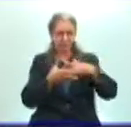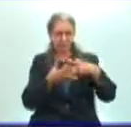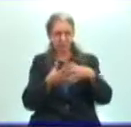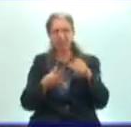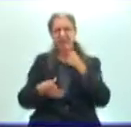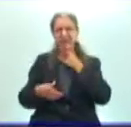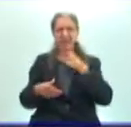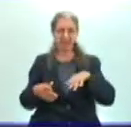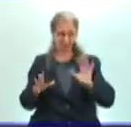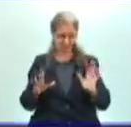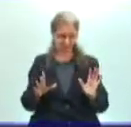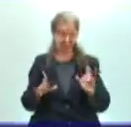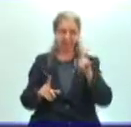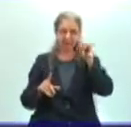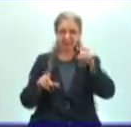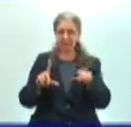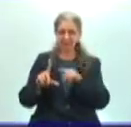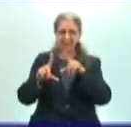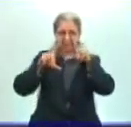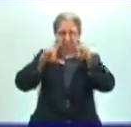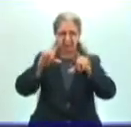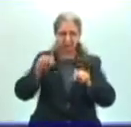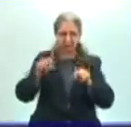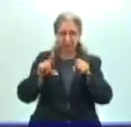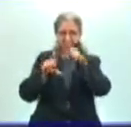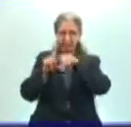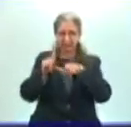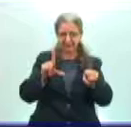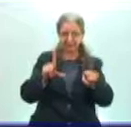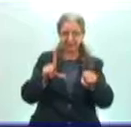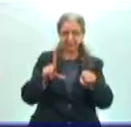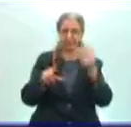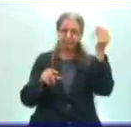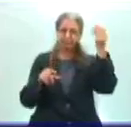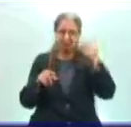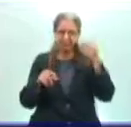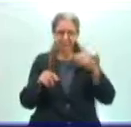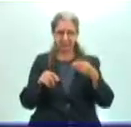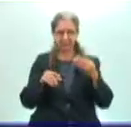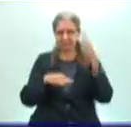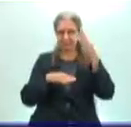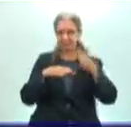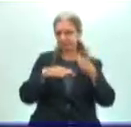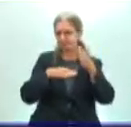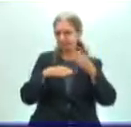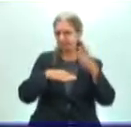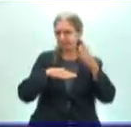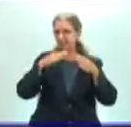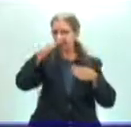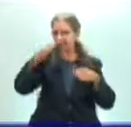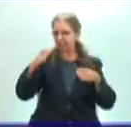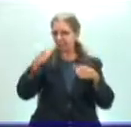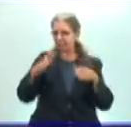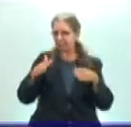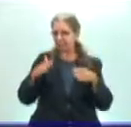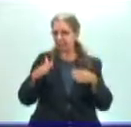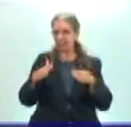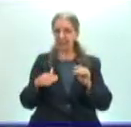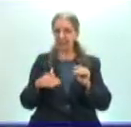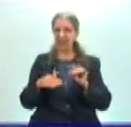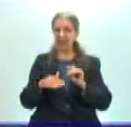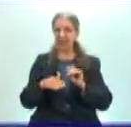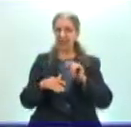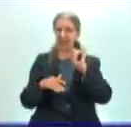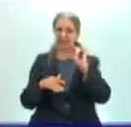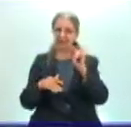ejemplo, si en un triángulo rectángulo conocemos las medidas de sus catetos, podemos calcular la medida de la hipotenusa. Calculemos la medida